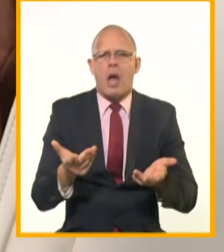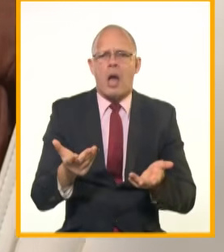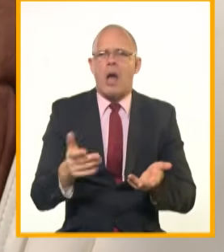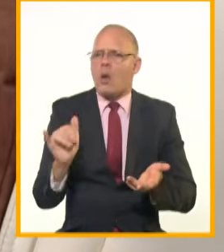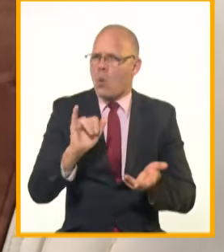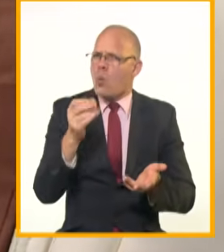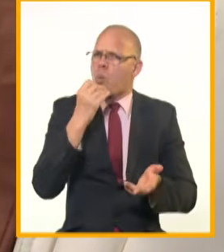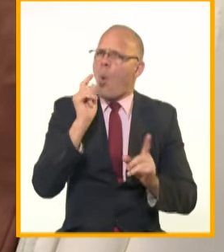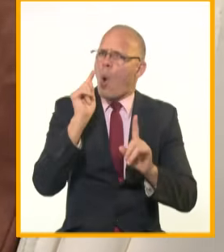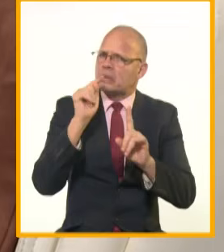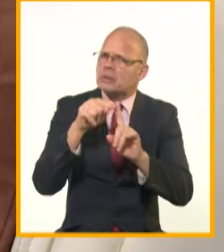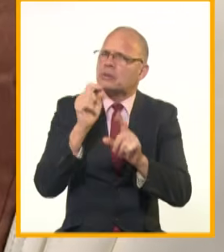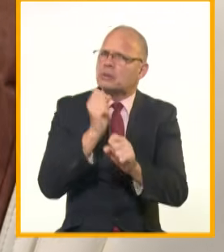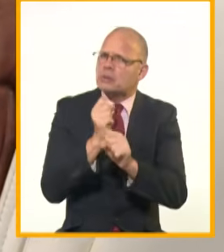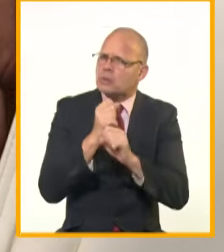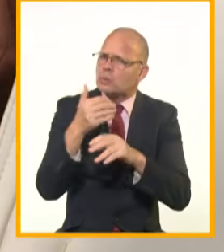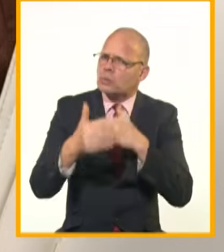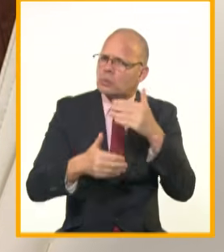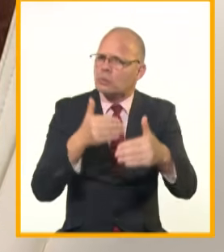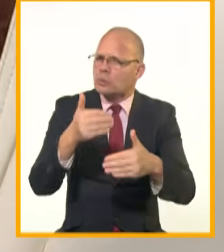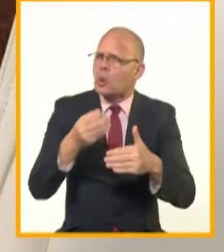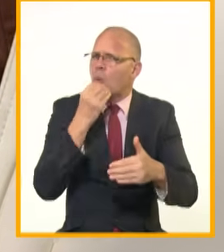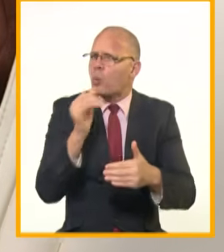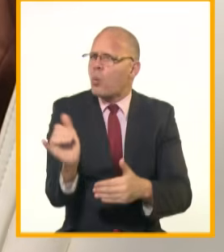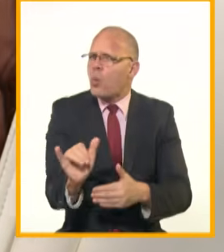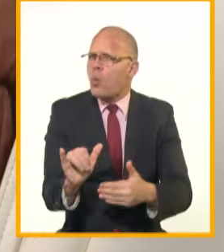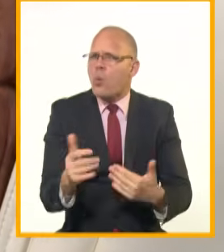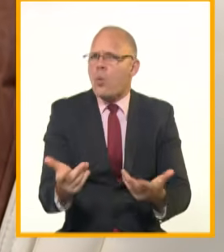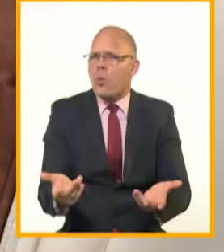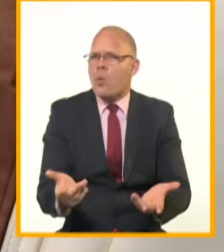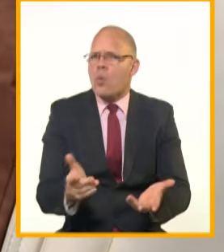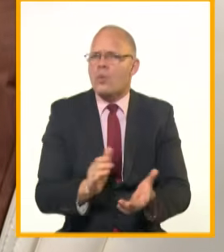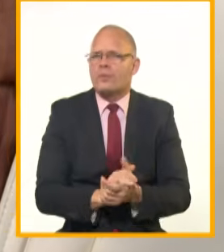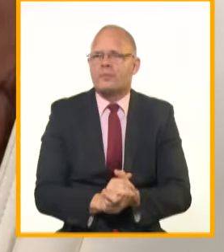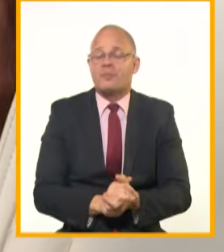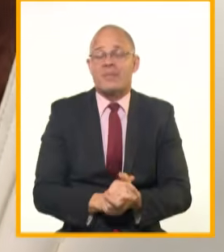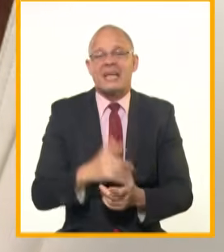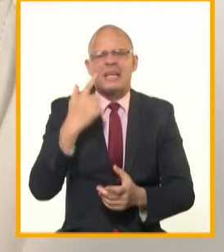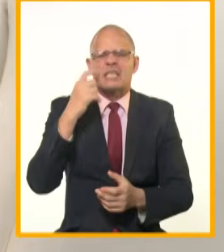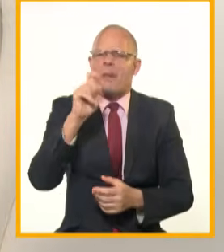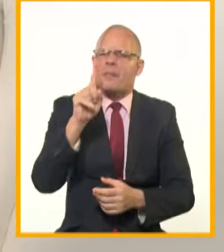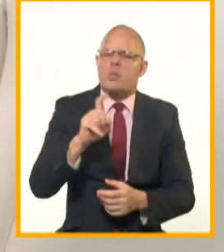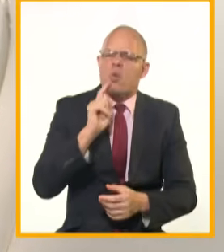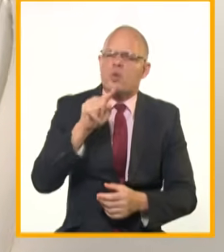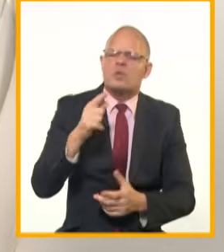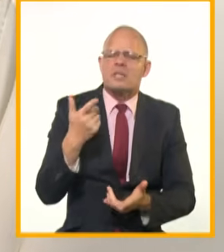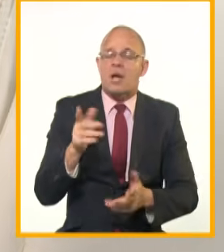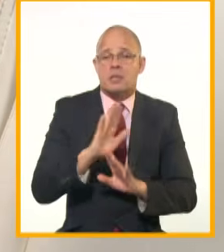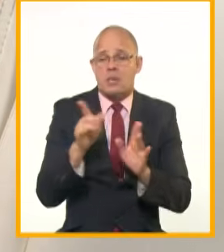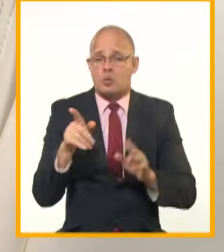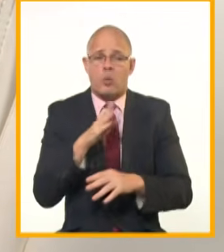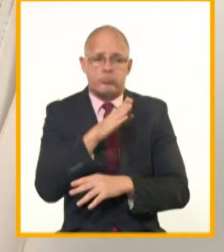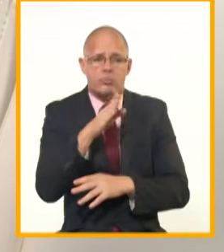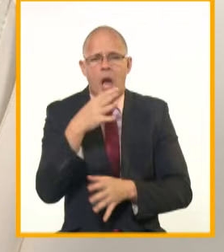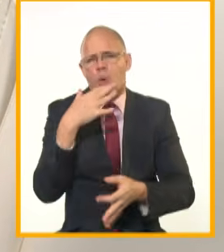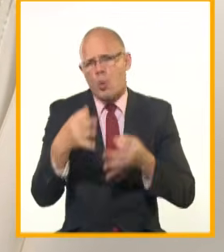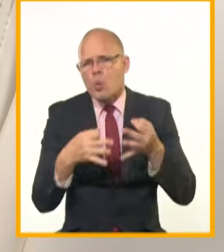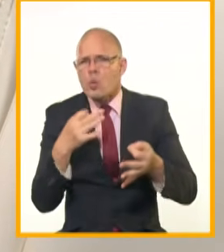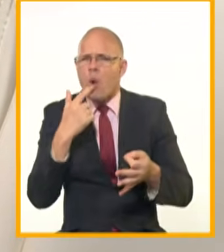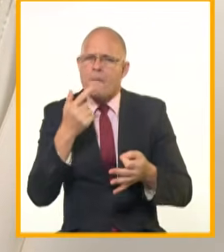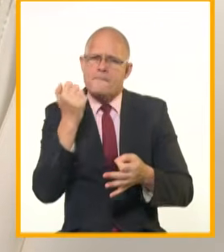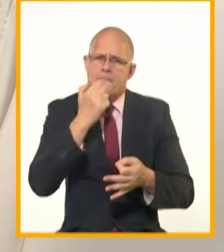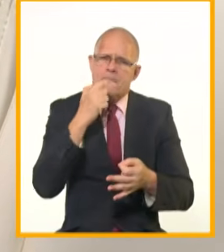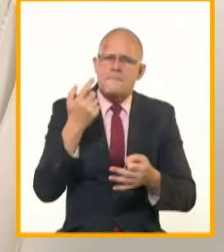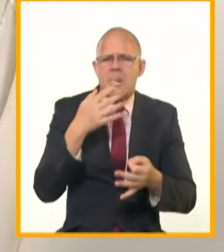propósitos, hay desafíos para el territorio. ¿Cuáles serían las prioridades de Artemisa? Usted ha ido delineando algunas, pero ¿cuáles serían las